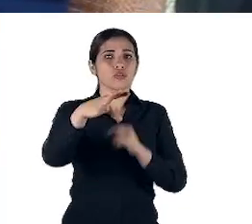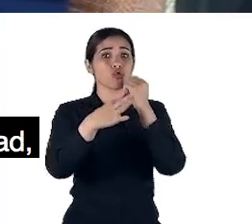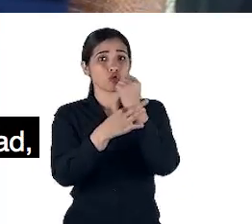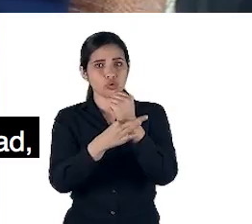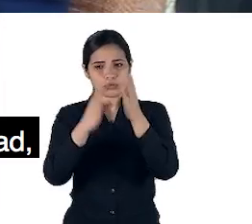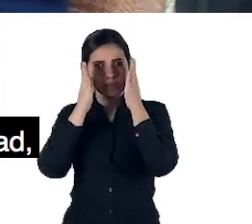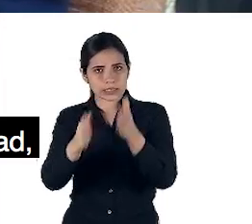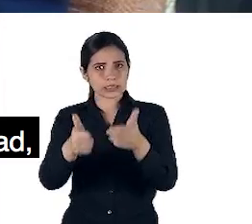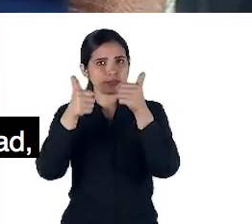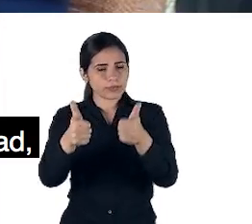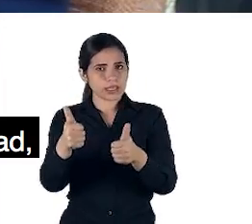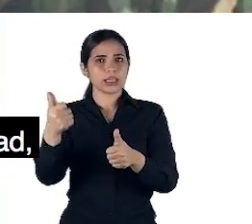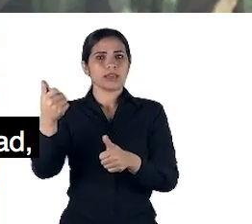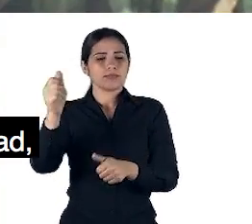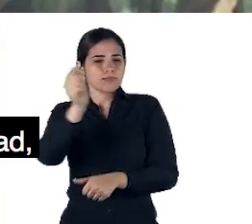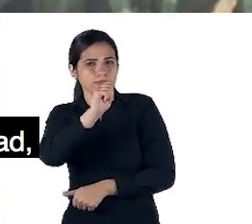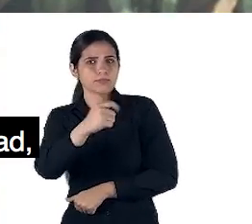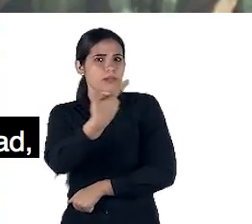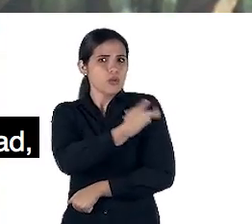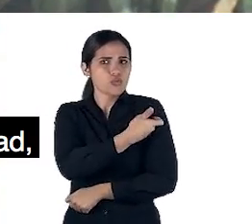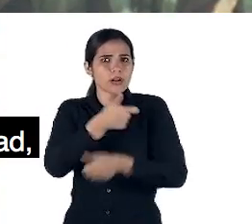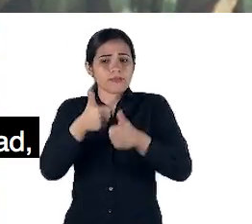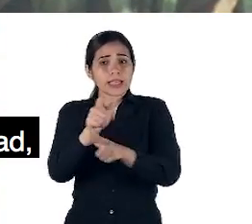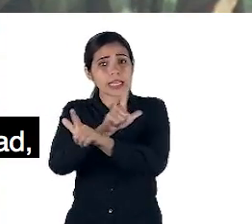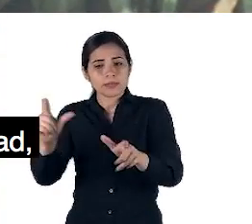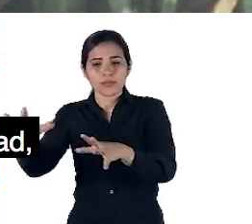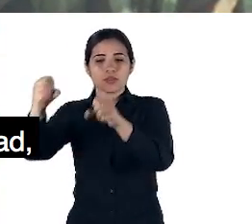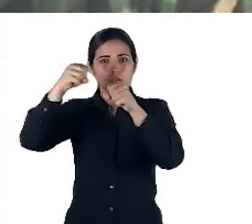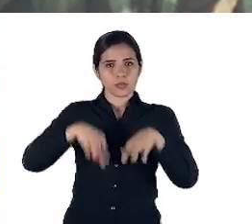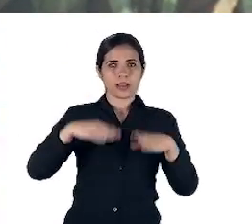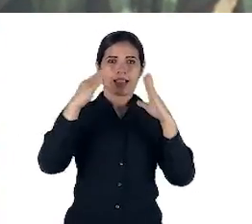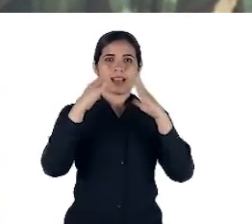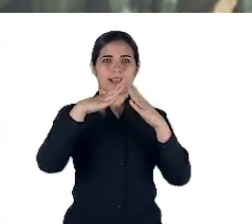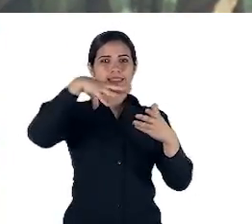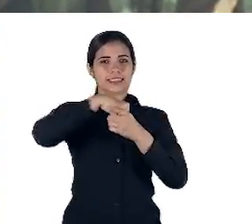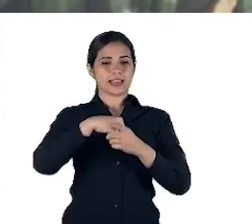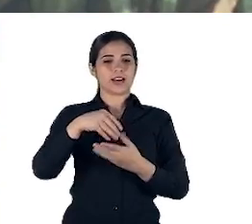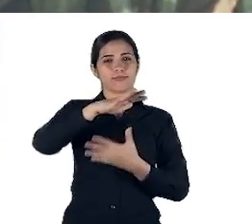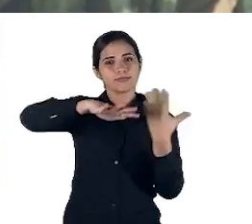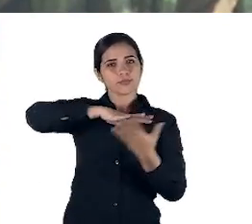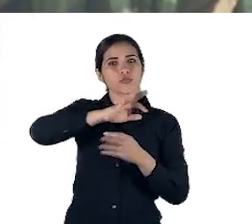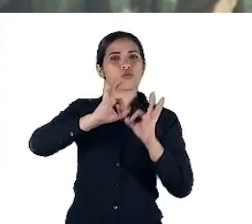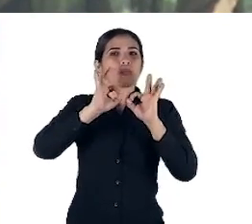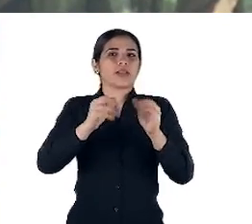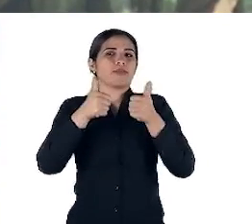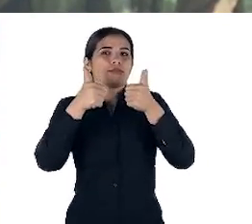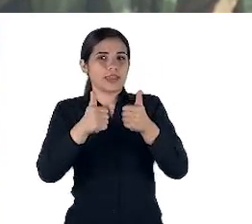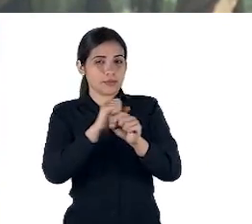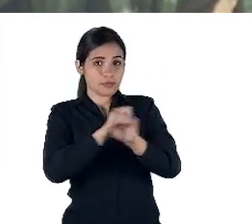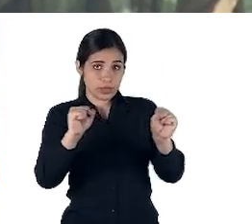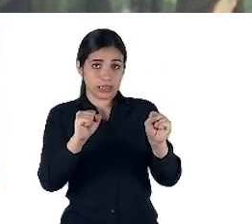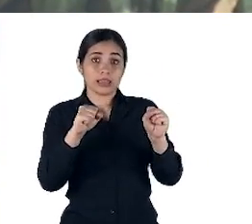veterinario. Ahora te van a cuestionar muchas mamás sobre eso. Ay, que no hay forma. Pero bueno, es un